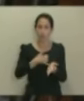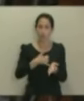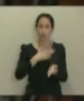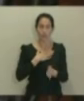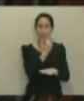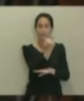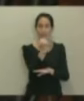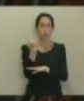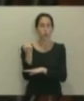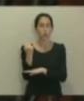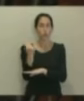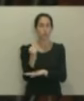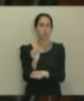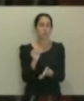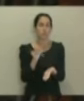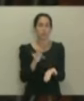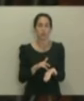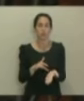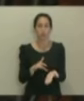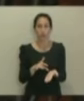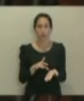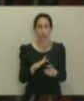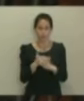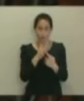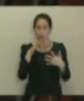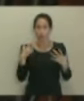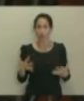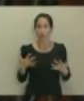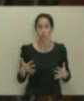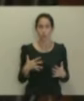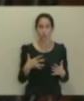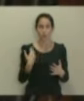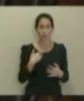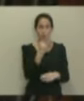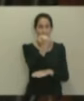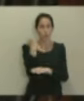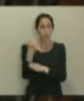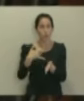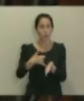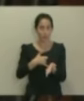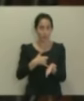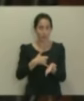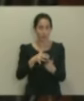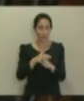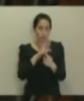instituciones, en un momento como este, no